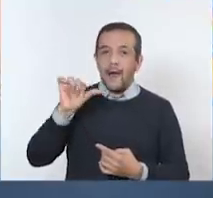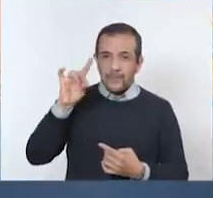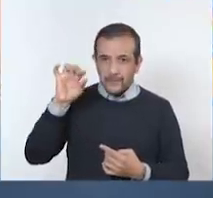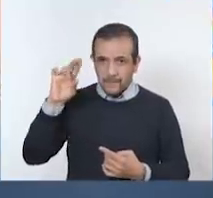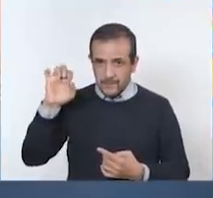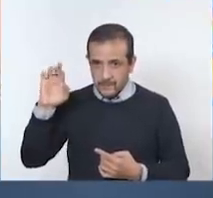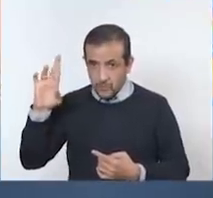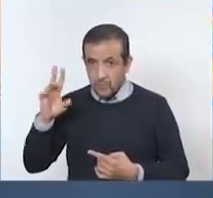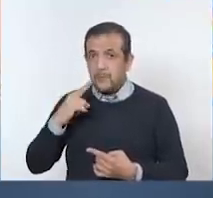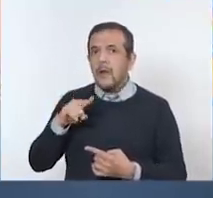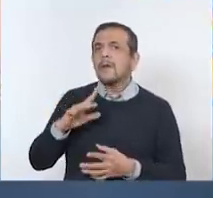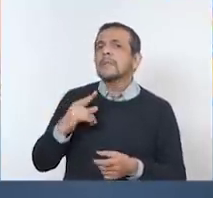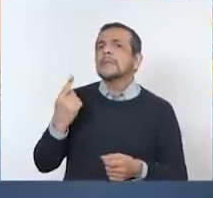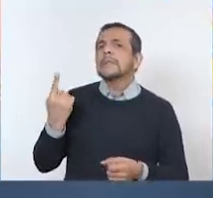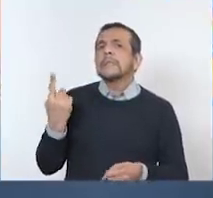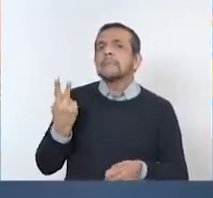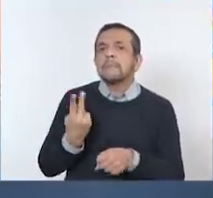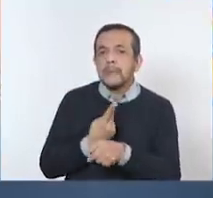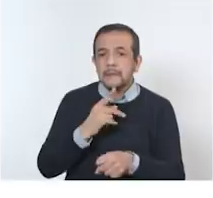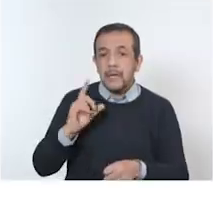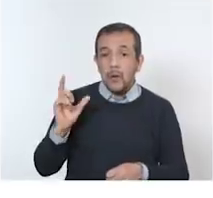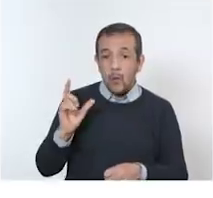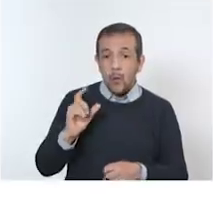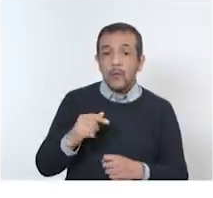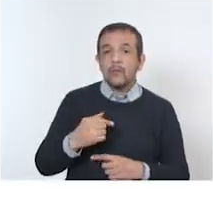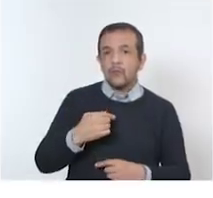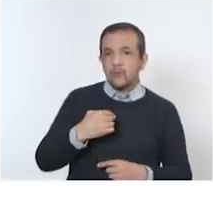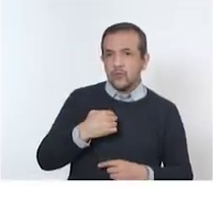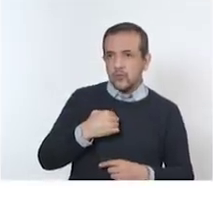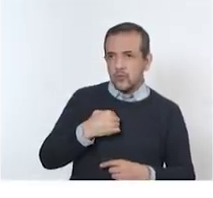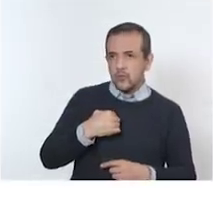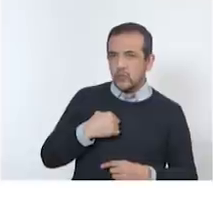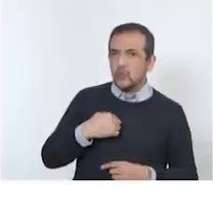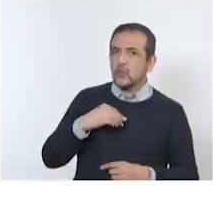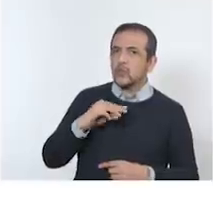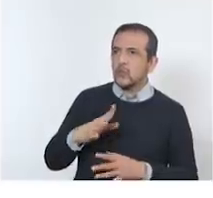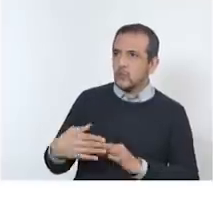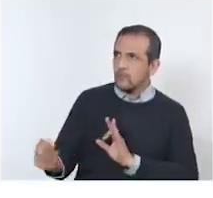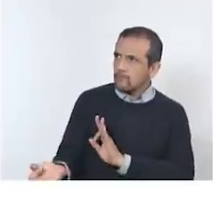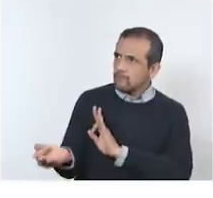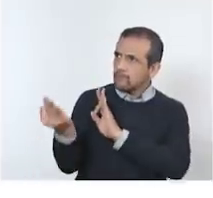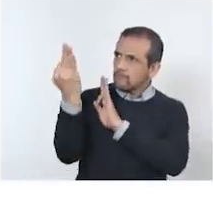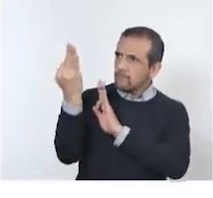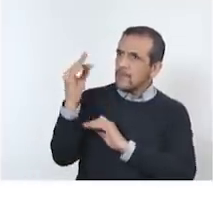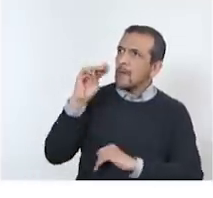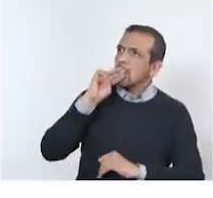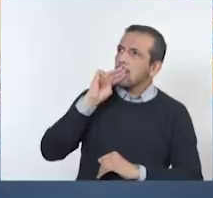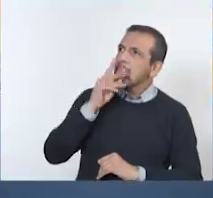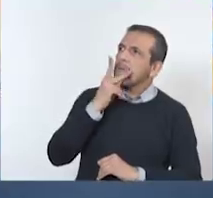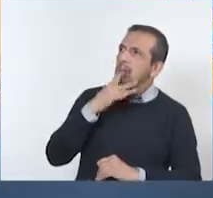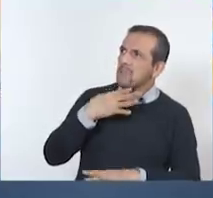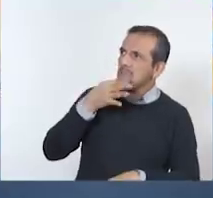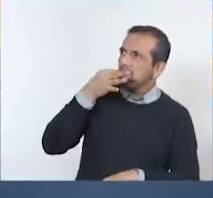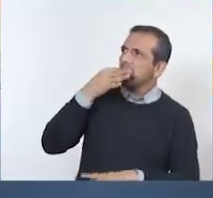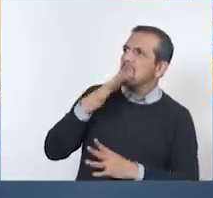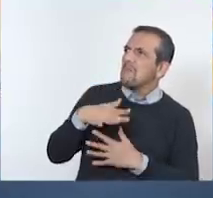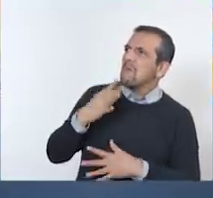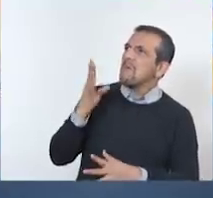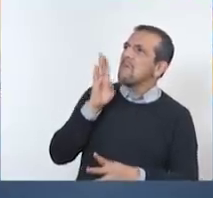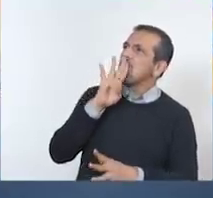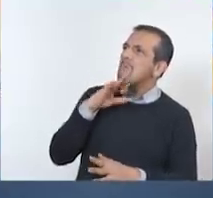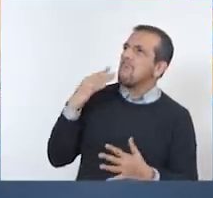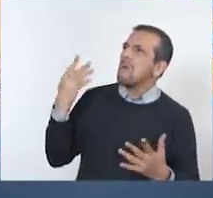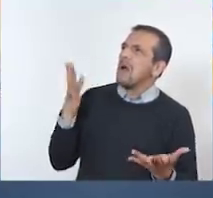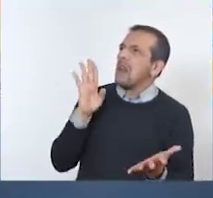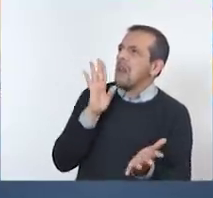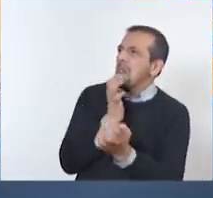adivinador, ¿cuál es la consecuencia si le contesto de forma grosera a mi mamá o a mi papá?